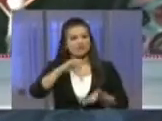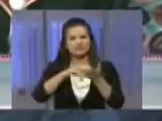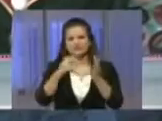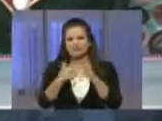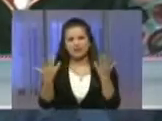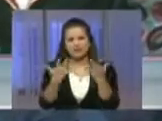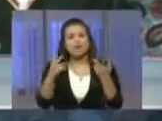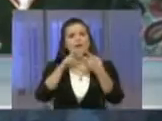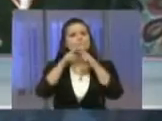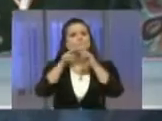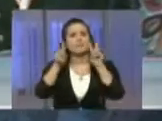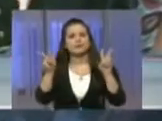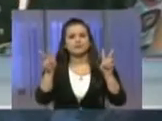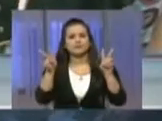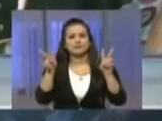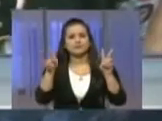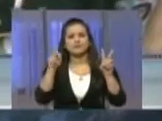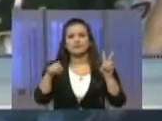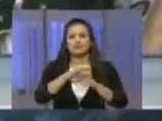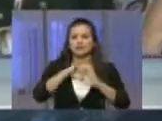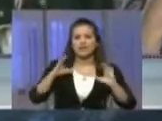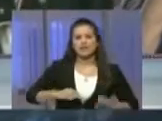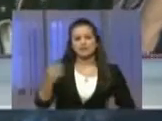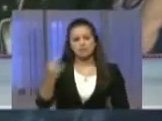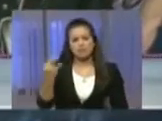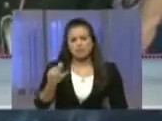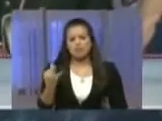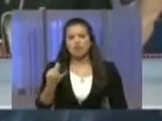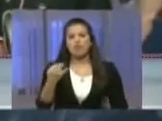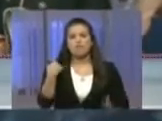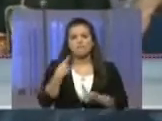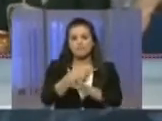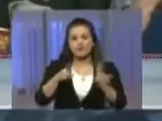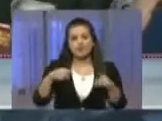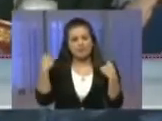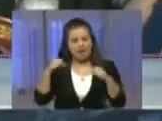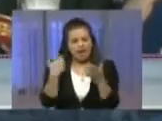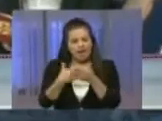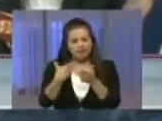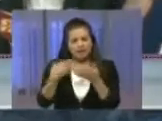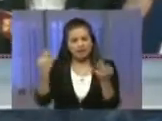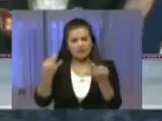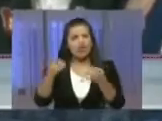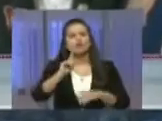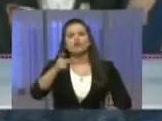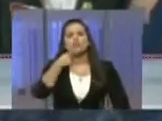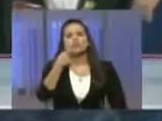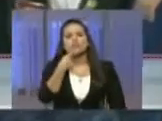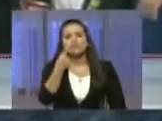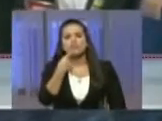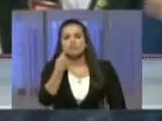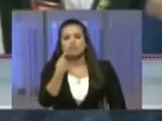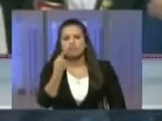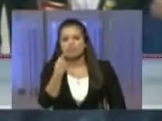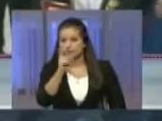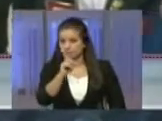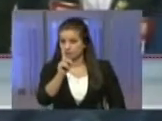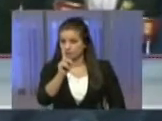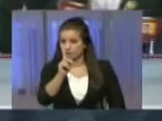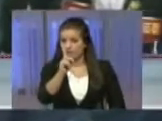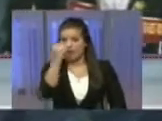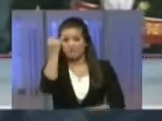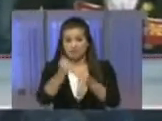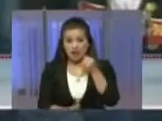de paz de cristianismo puro pero en la práctica No de hablar y hablar y hablar y al